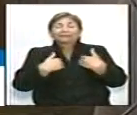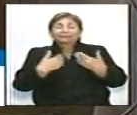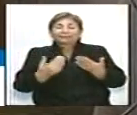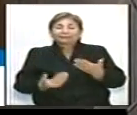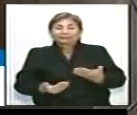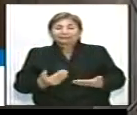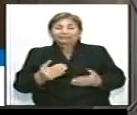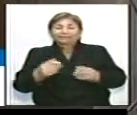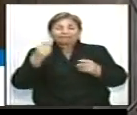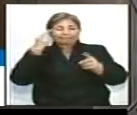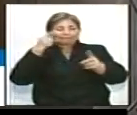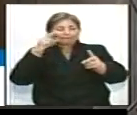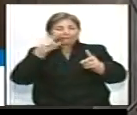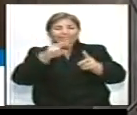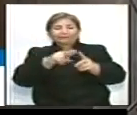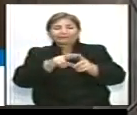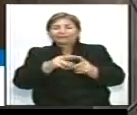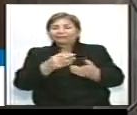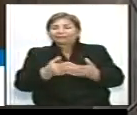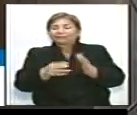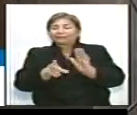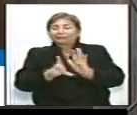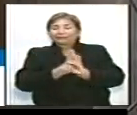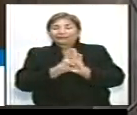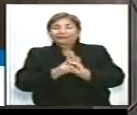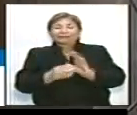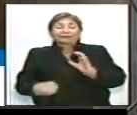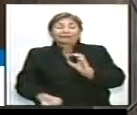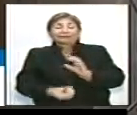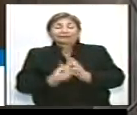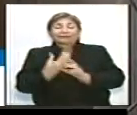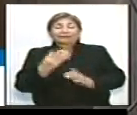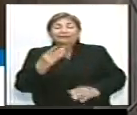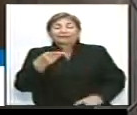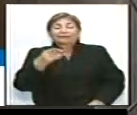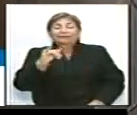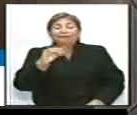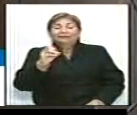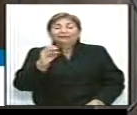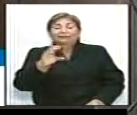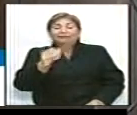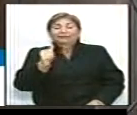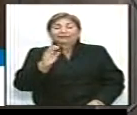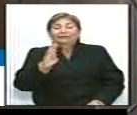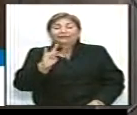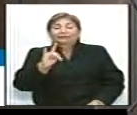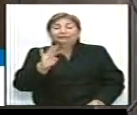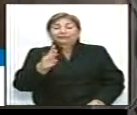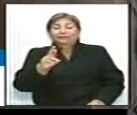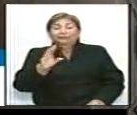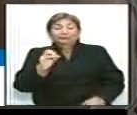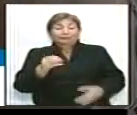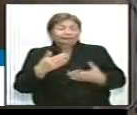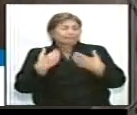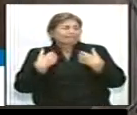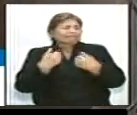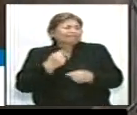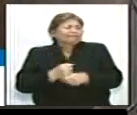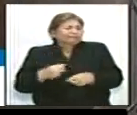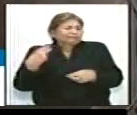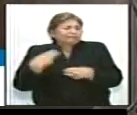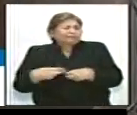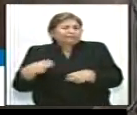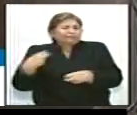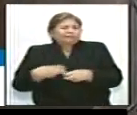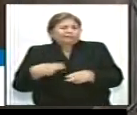ejemplo, grandes retos como el tema de la ley de hidrocarburos, que se ha venido trabajando con tanto entusiasmo y